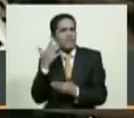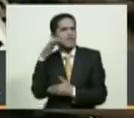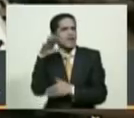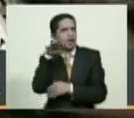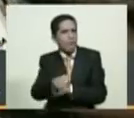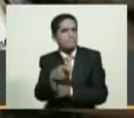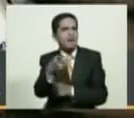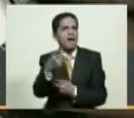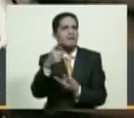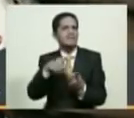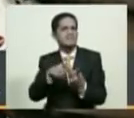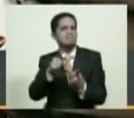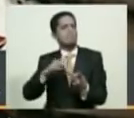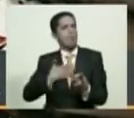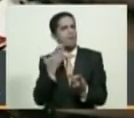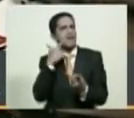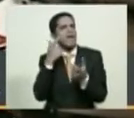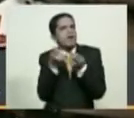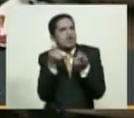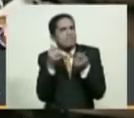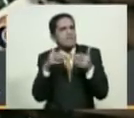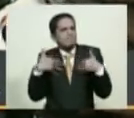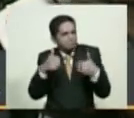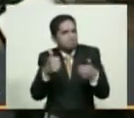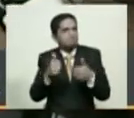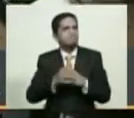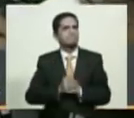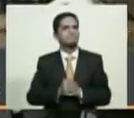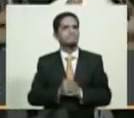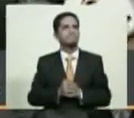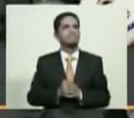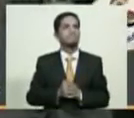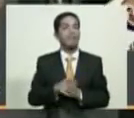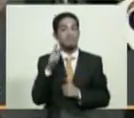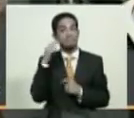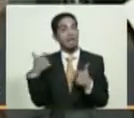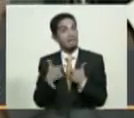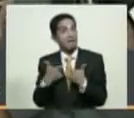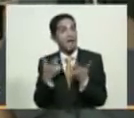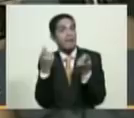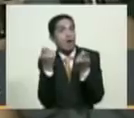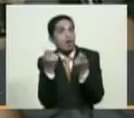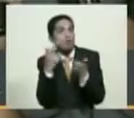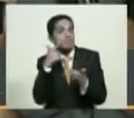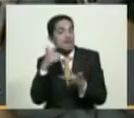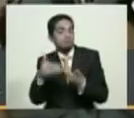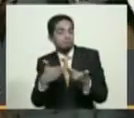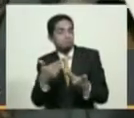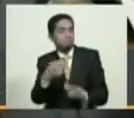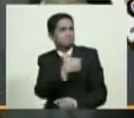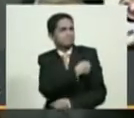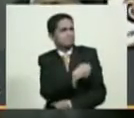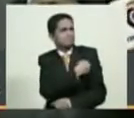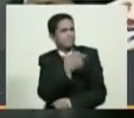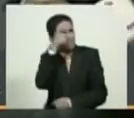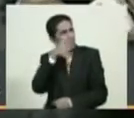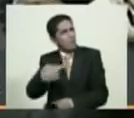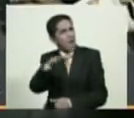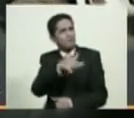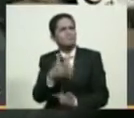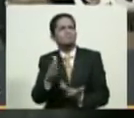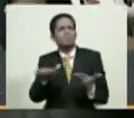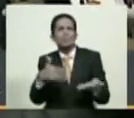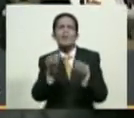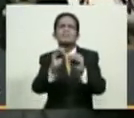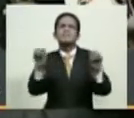su capacidad de tener una economía sana y productiva. Sin duda alguna, una guerra económica que le ha causado heridas al pueblo venezolano. ¿Cuál es el llamado